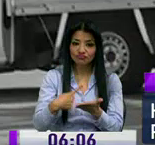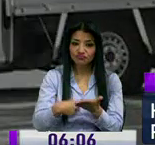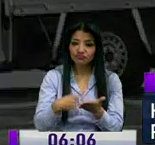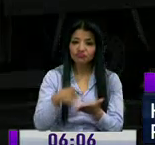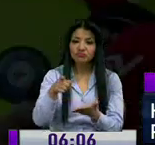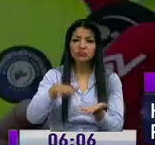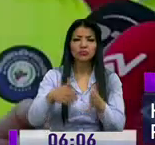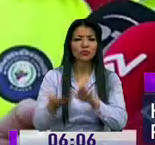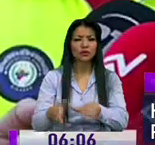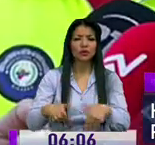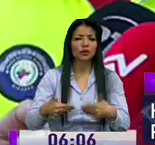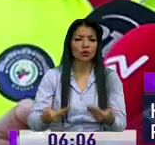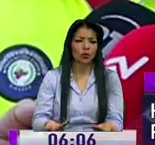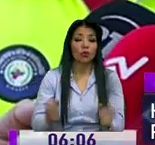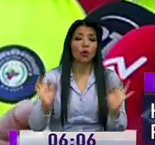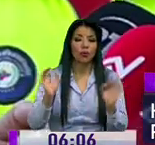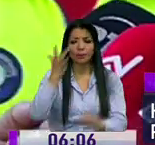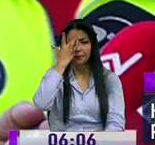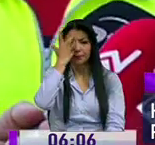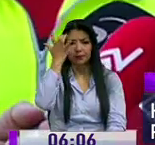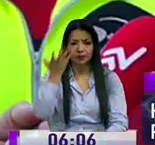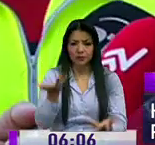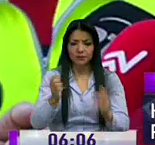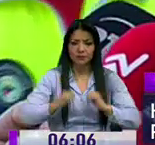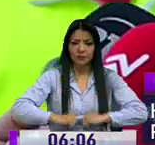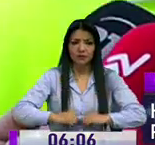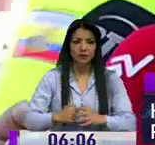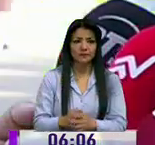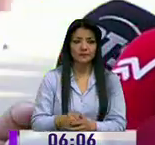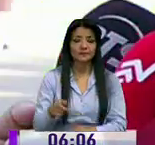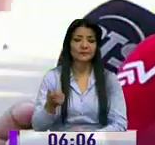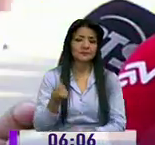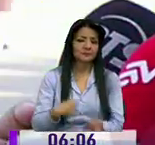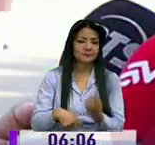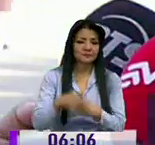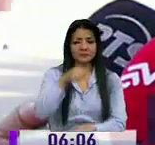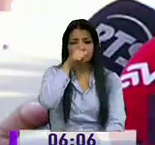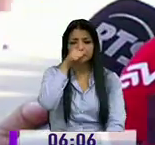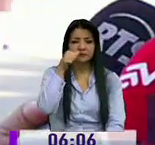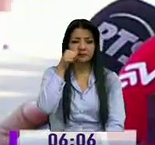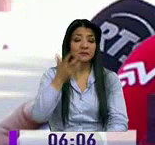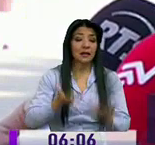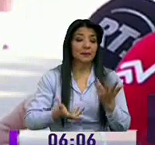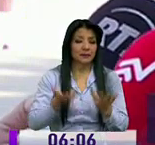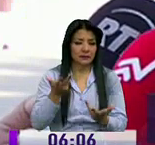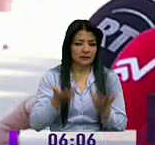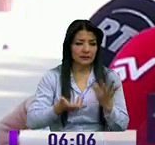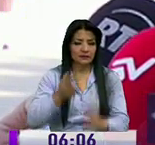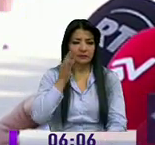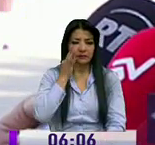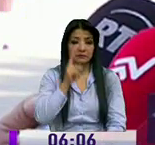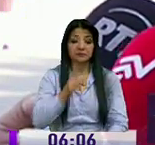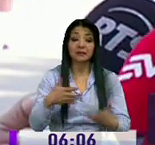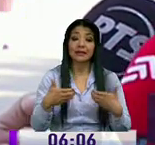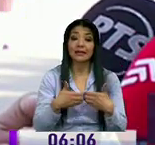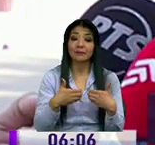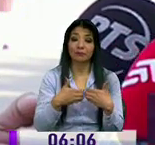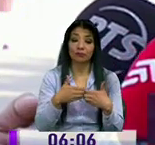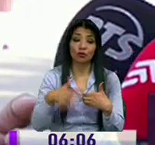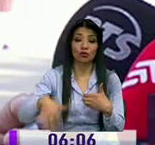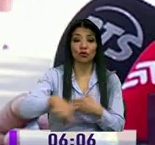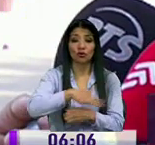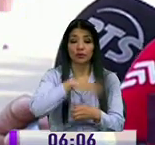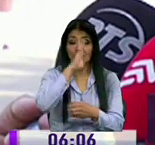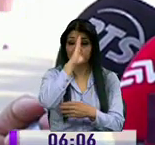crimen. Principalmente por el tráfico de sustancias estupefacientes. Se encuentra de igual manera el equipo de las BAC. Todo un